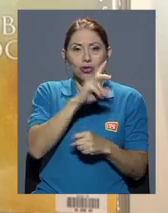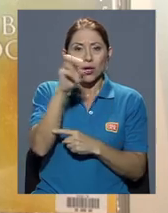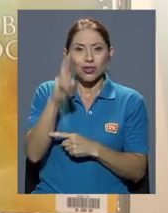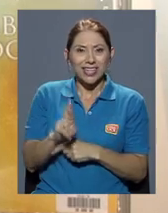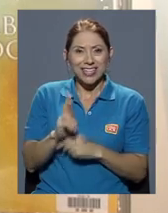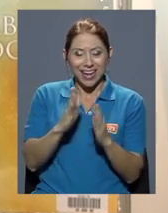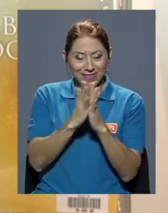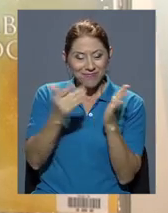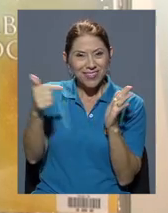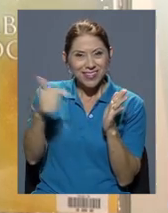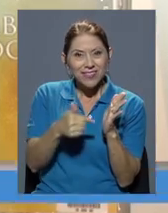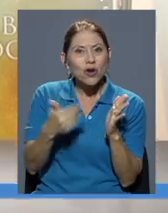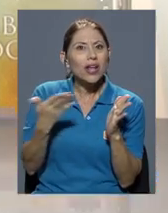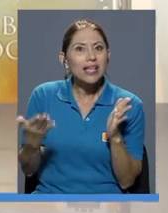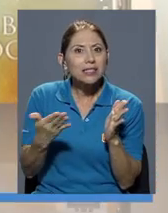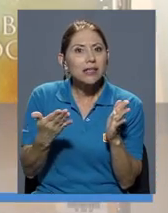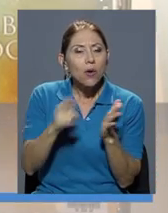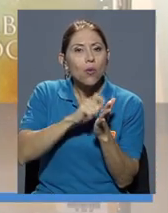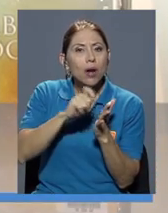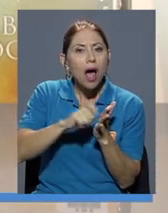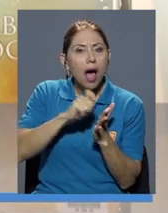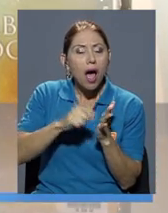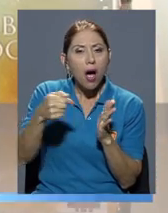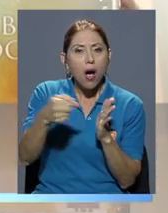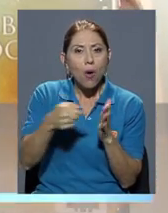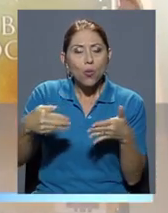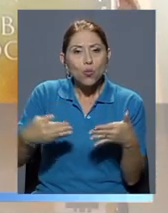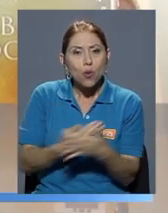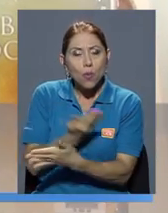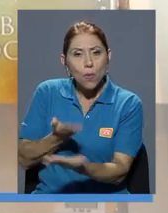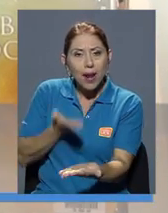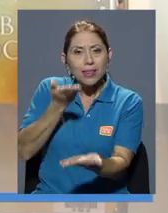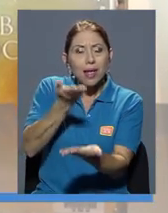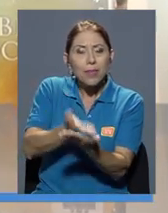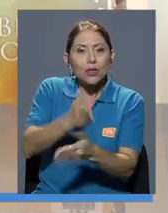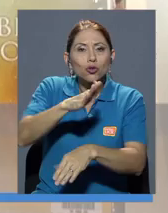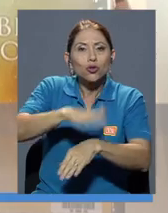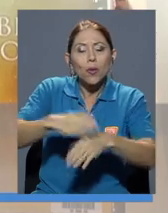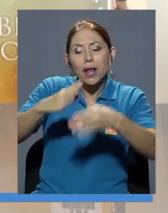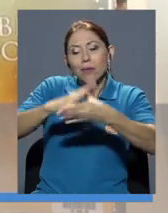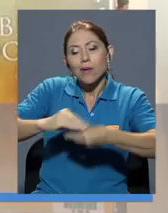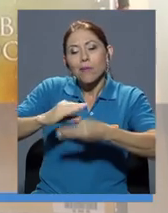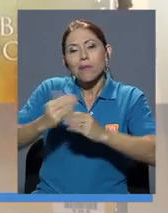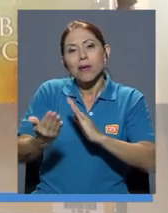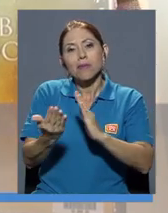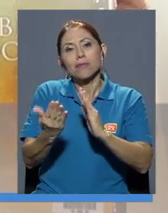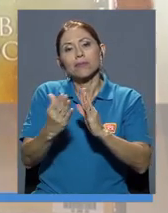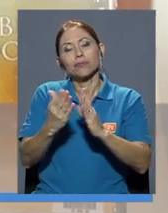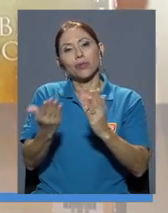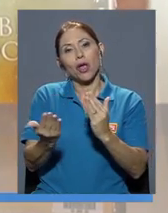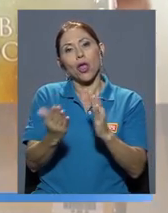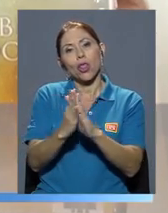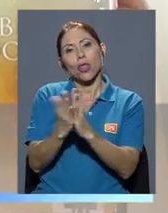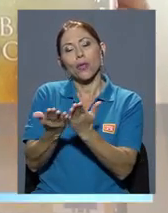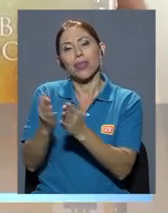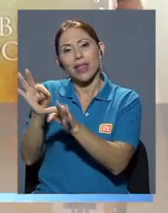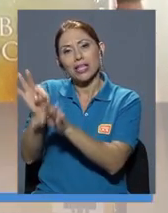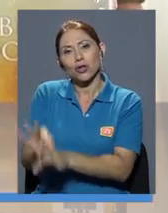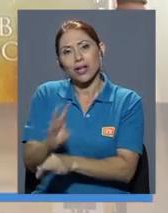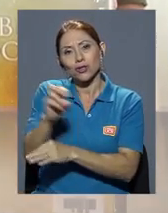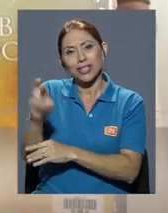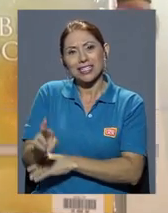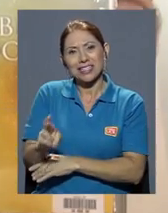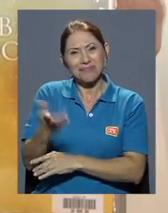una obra que trata de hacer un nuevo planteamiento sobre las novelas tradicionales costarricenses. Aquellas figuras que